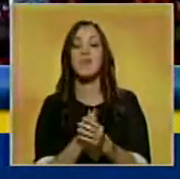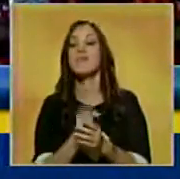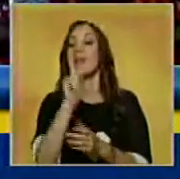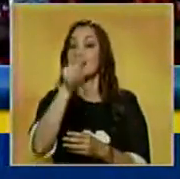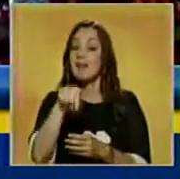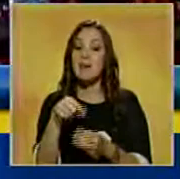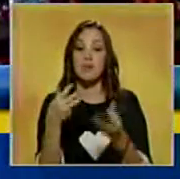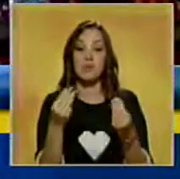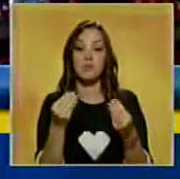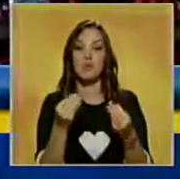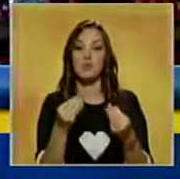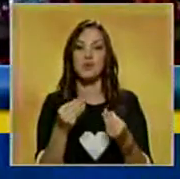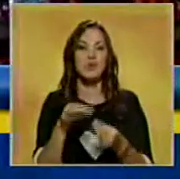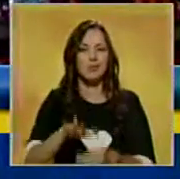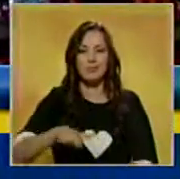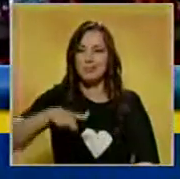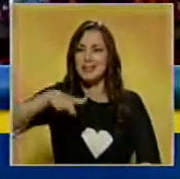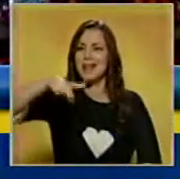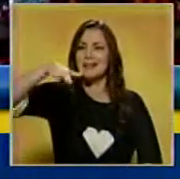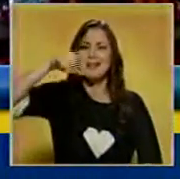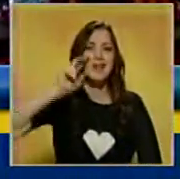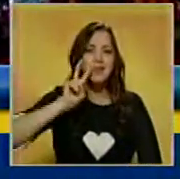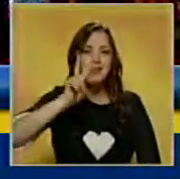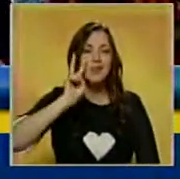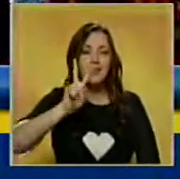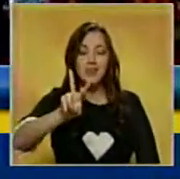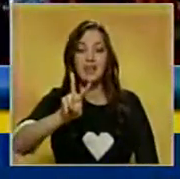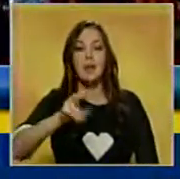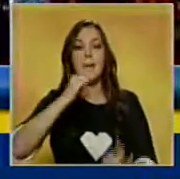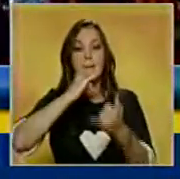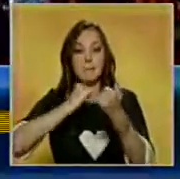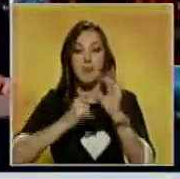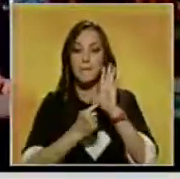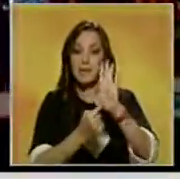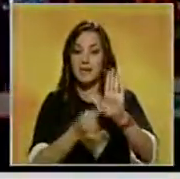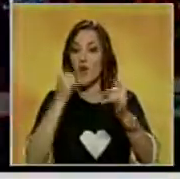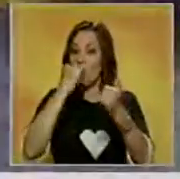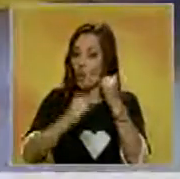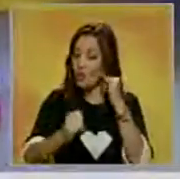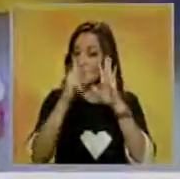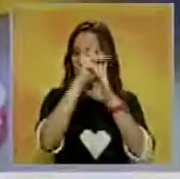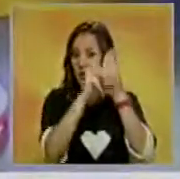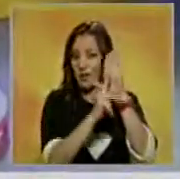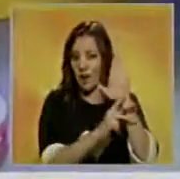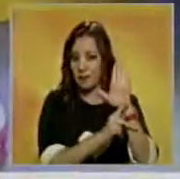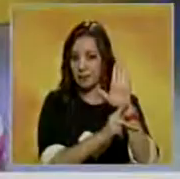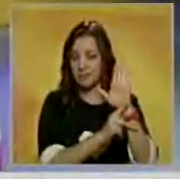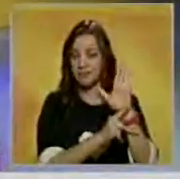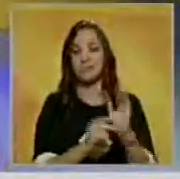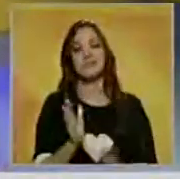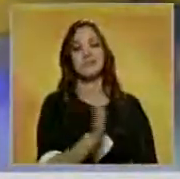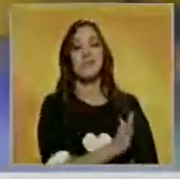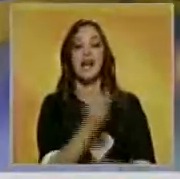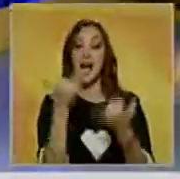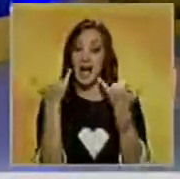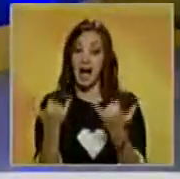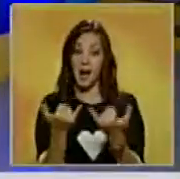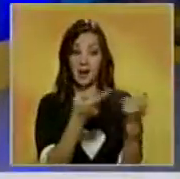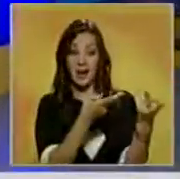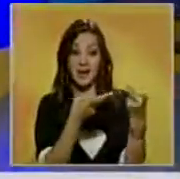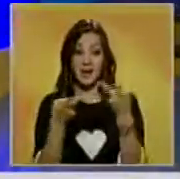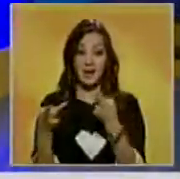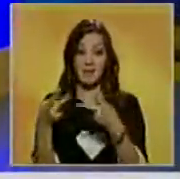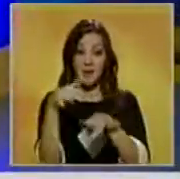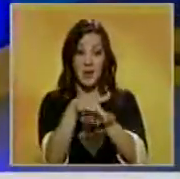una generación de actores. Presentó su último episodio al frente de The Late Show. Y ahora los invito a ver los zapatos de